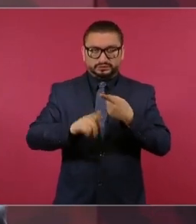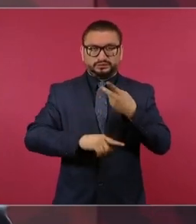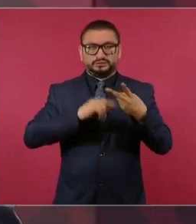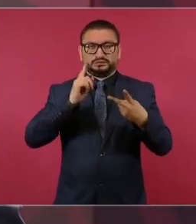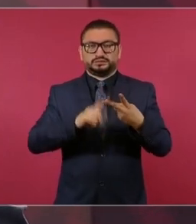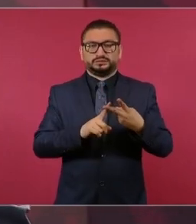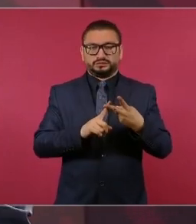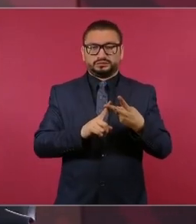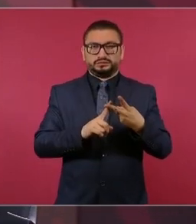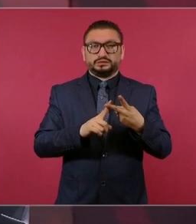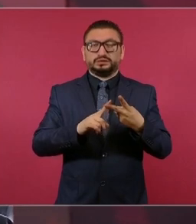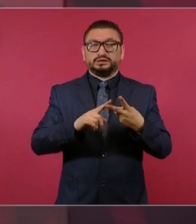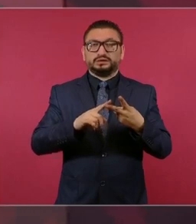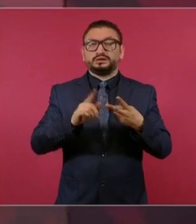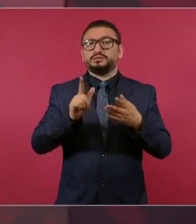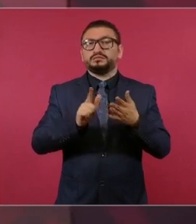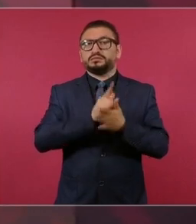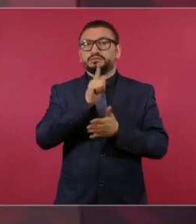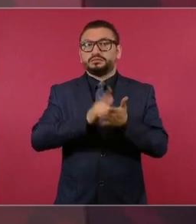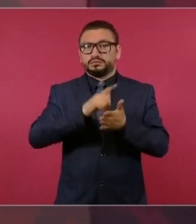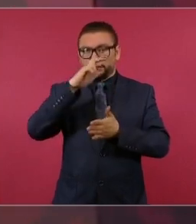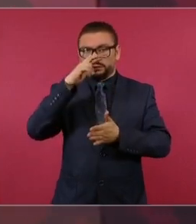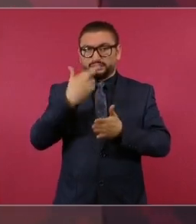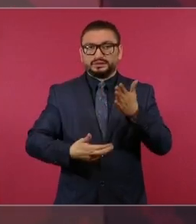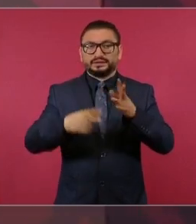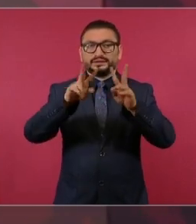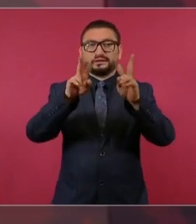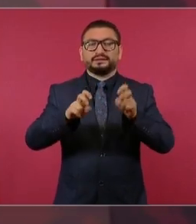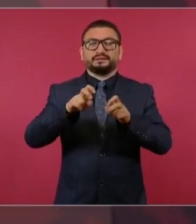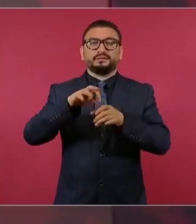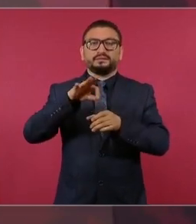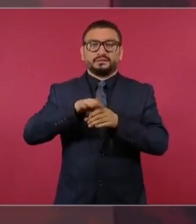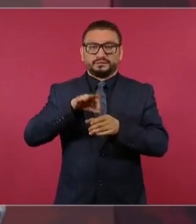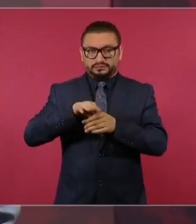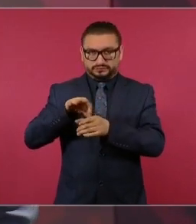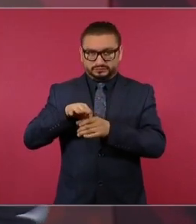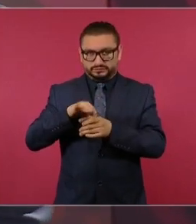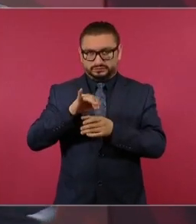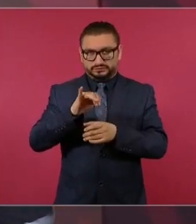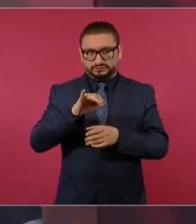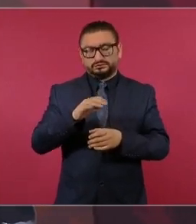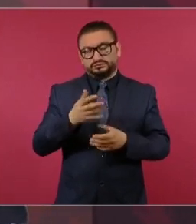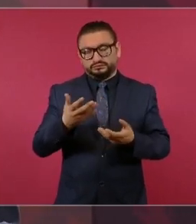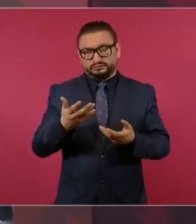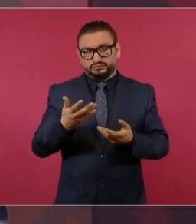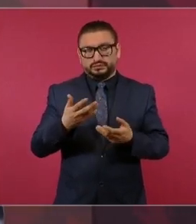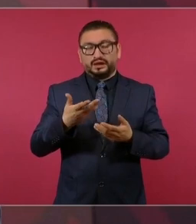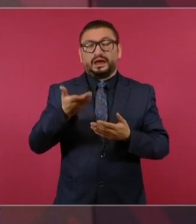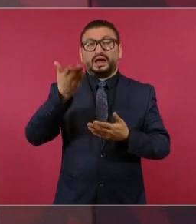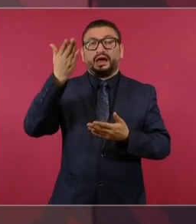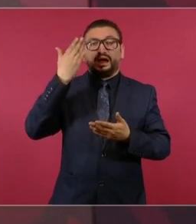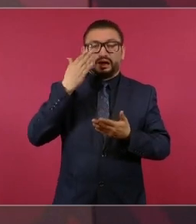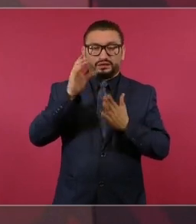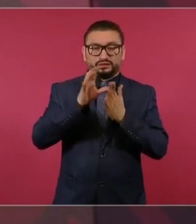y por delitos electorales. La Constitución de